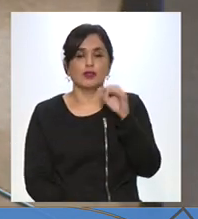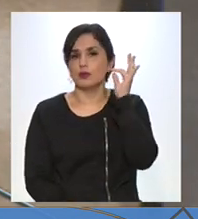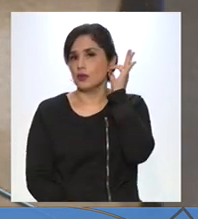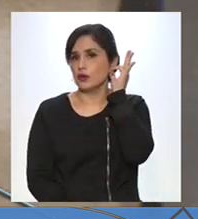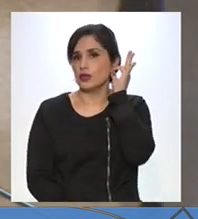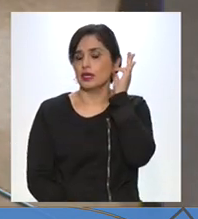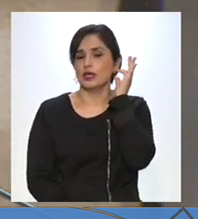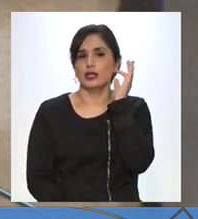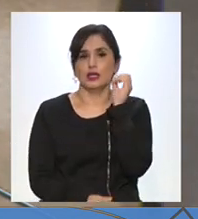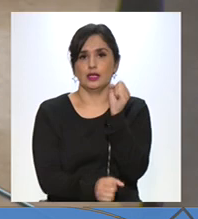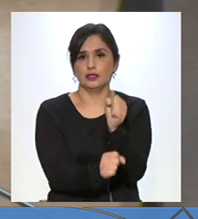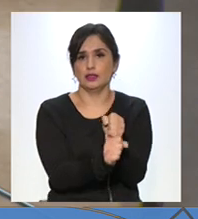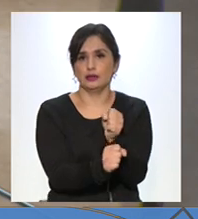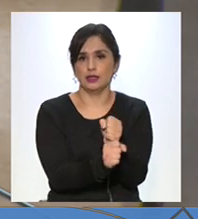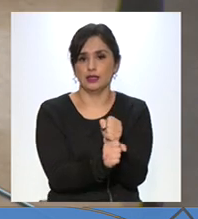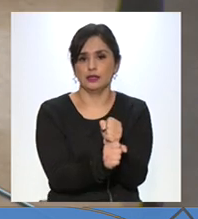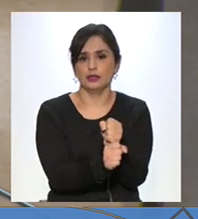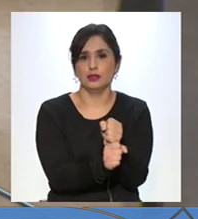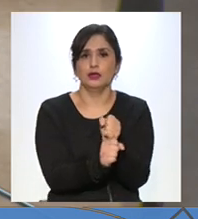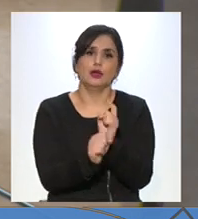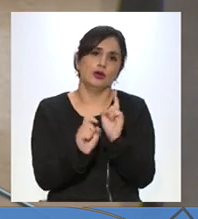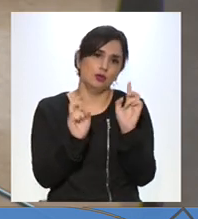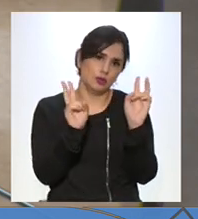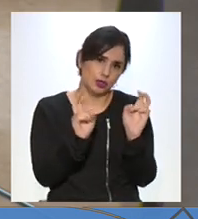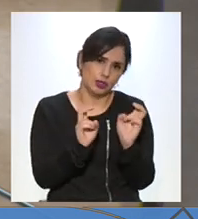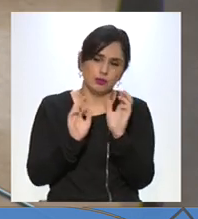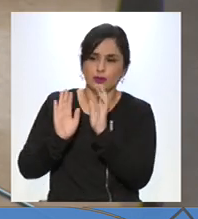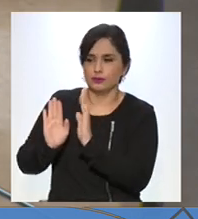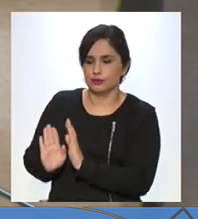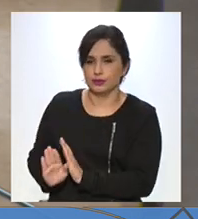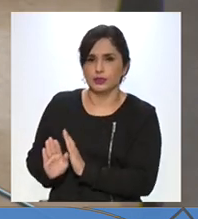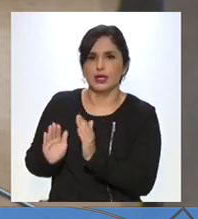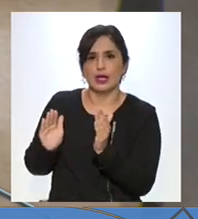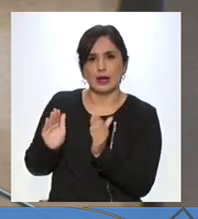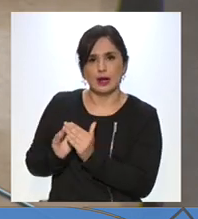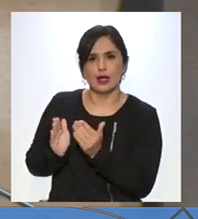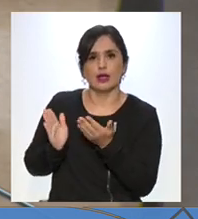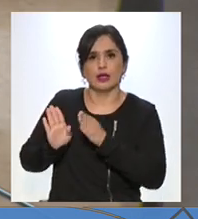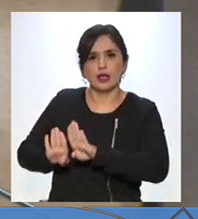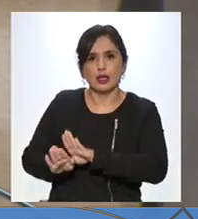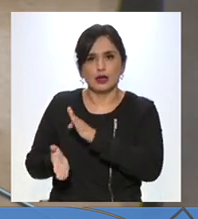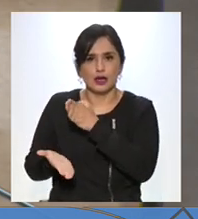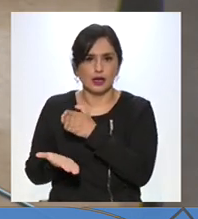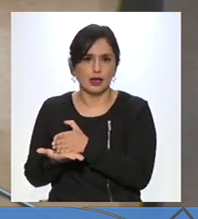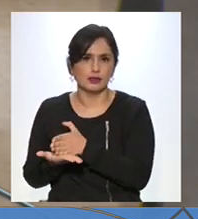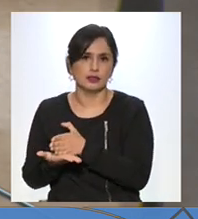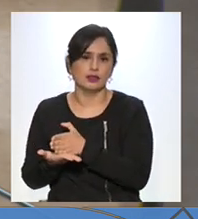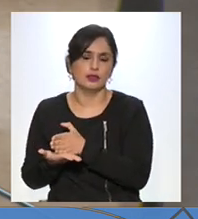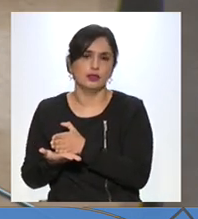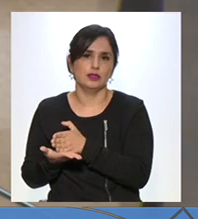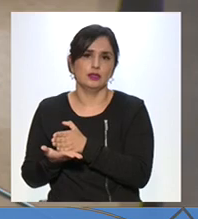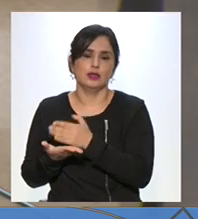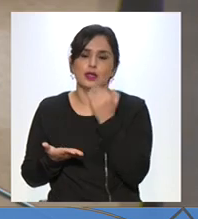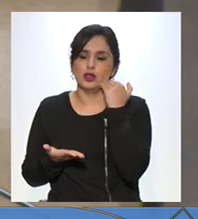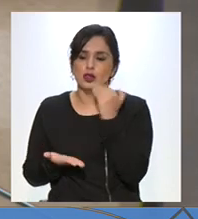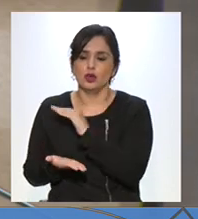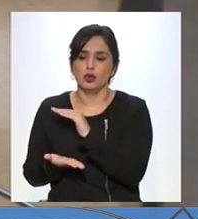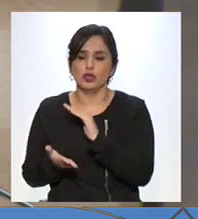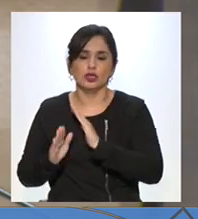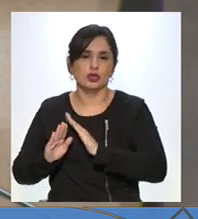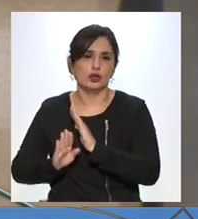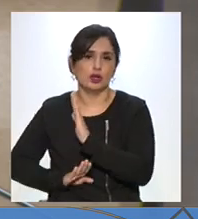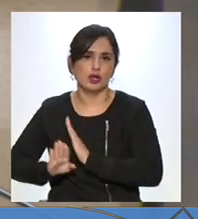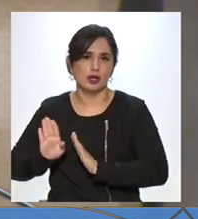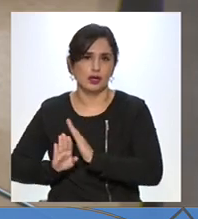que abandonaron el mercado del trabajo por efecto de el cierre de las escuelas y tener cierto el